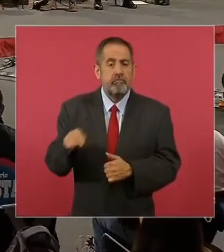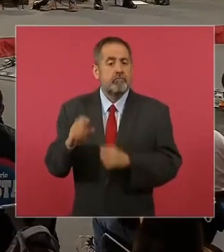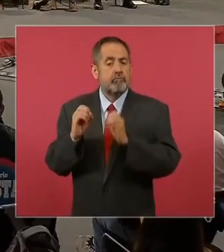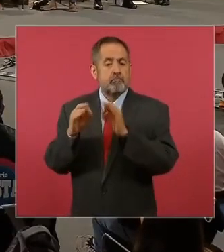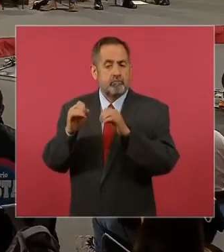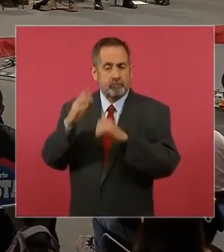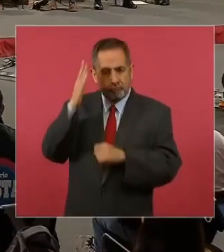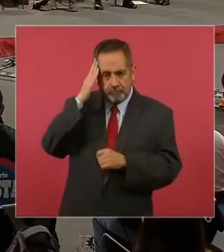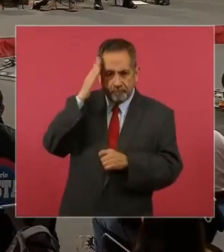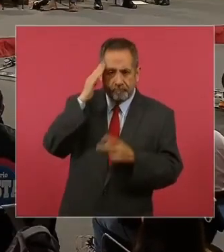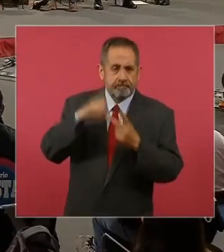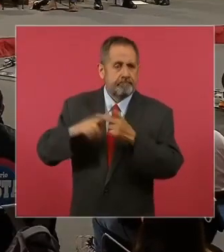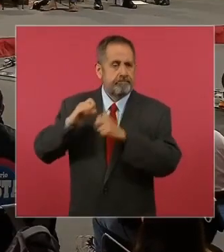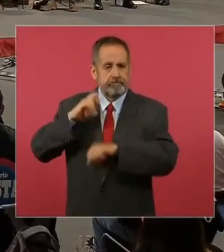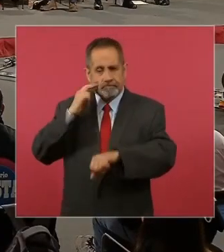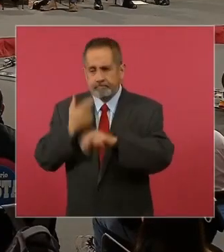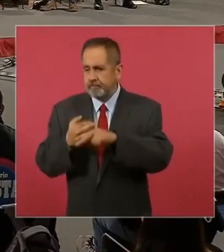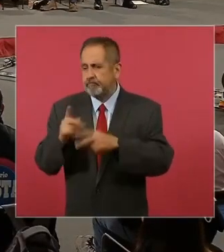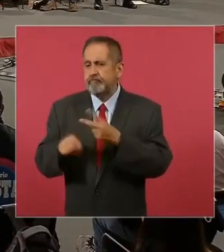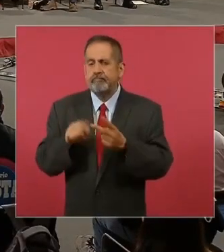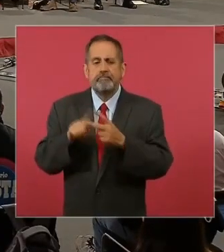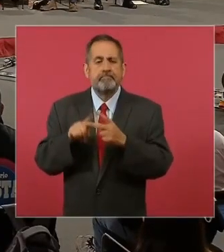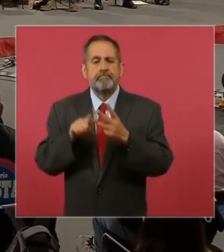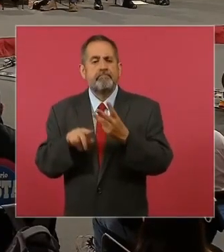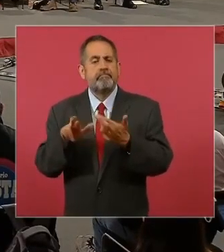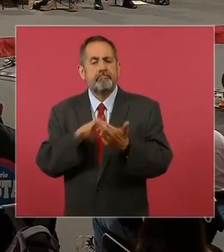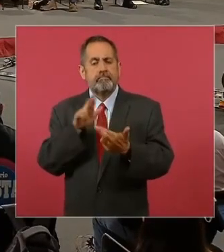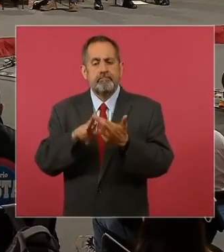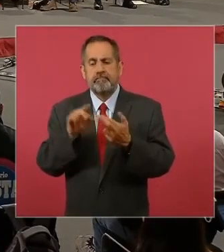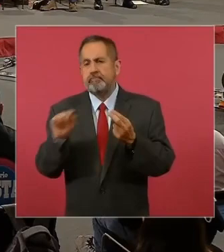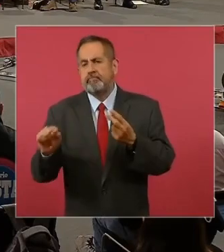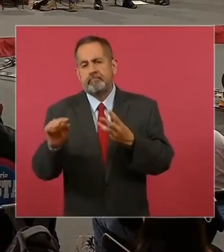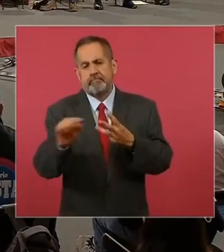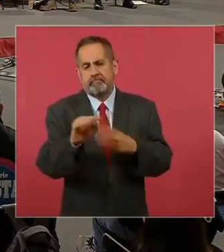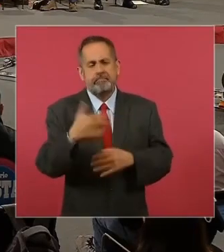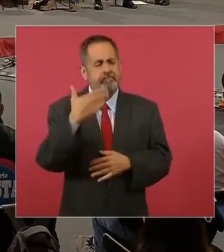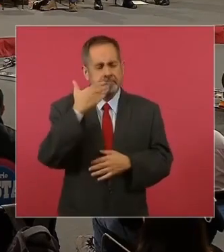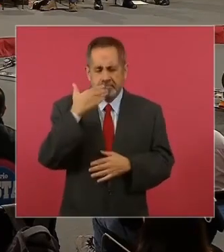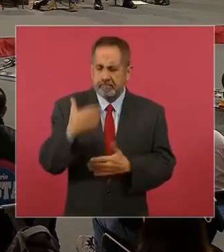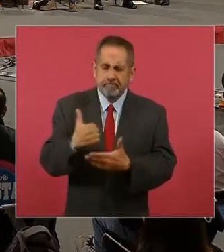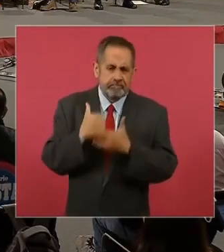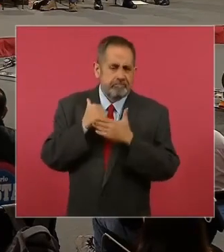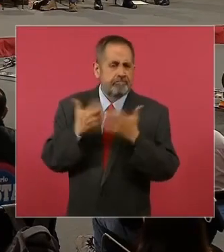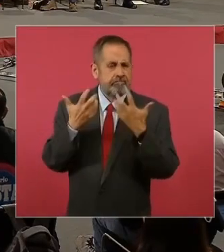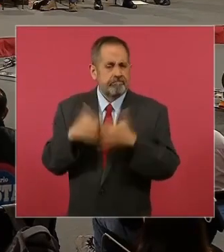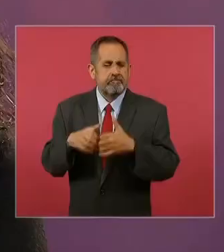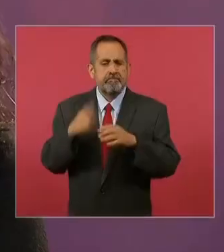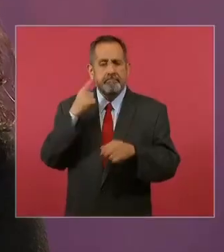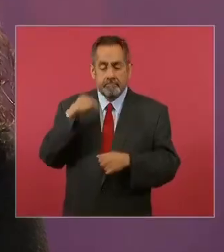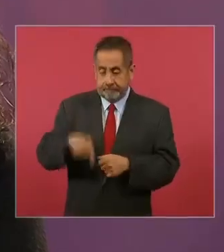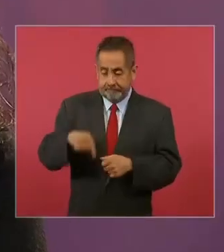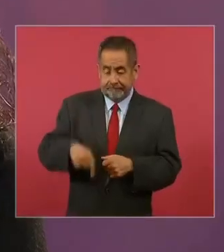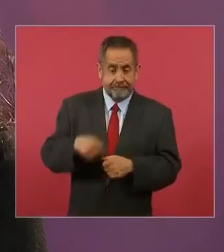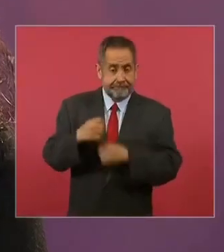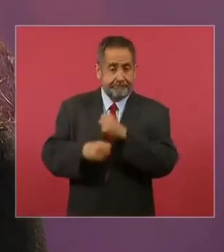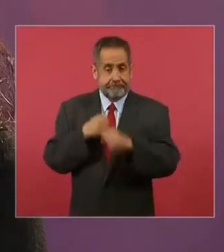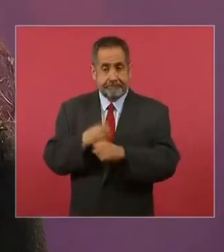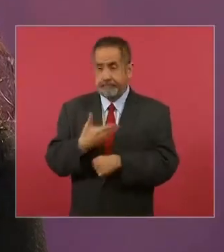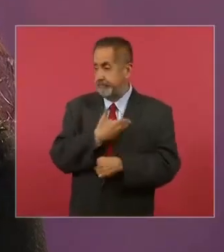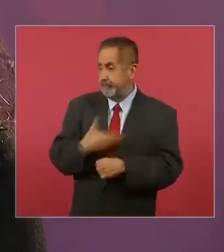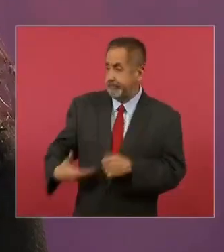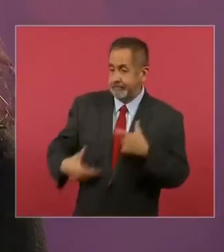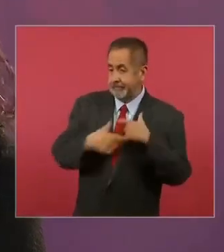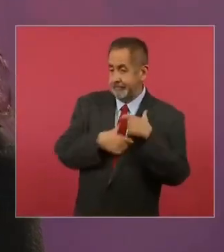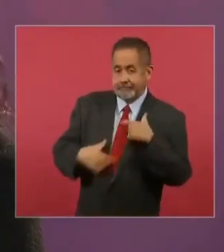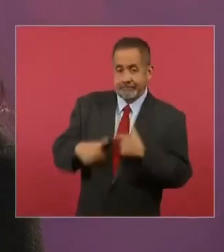centrales, del comisionado, de las, los regionales, que hacen posible que en este sexenio del licenciado Andrés Manuel